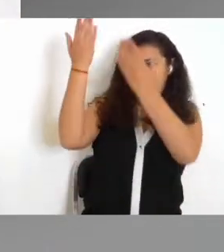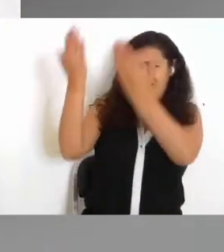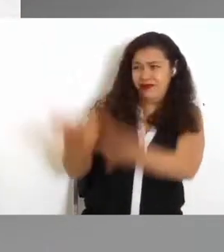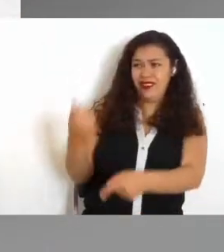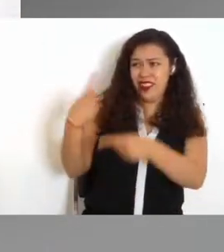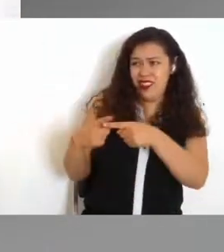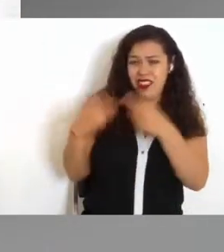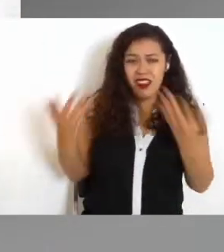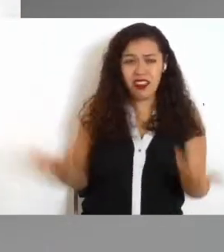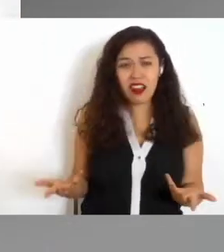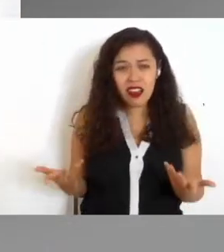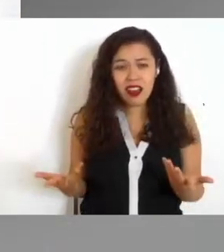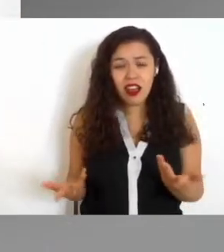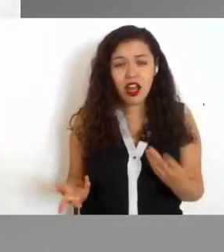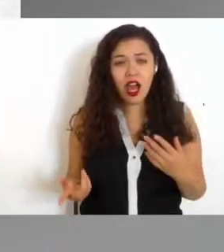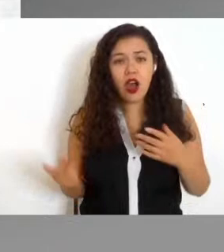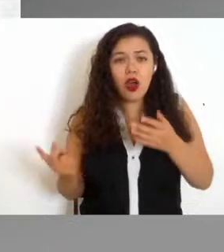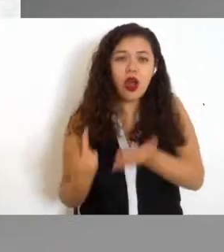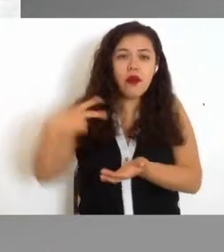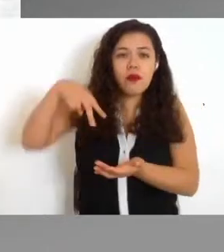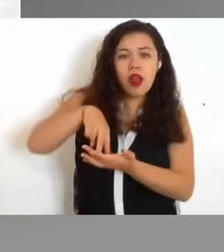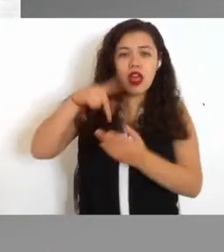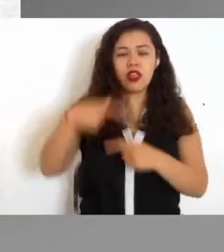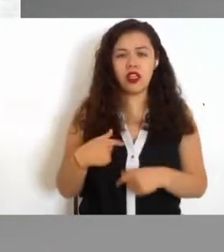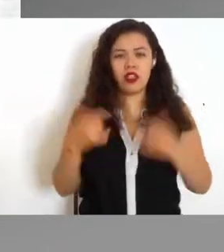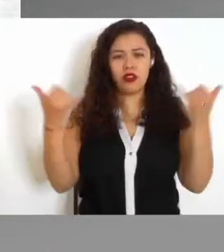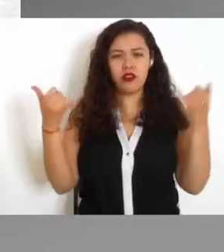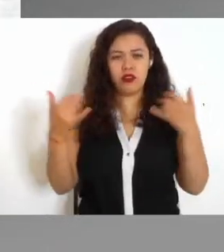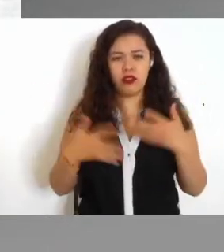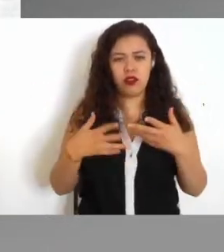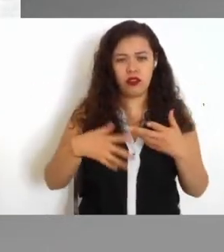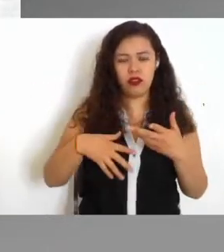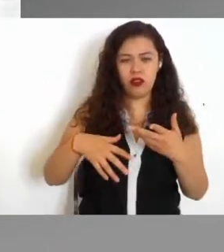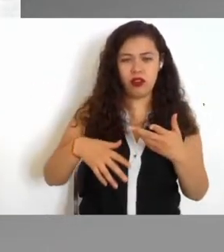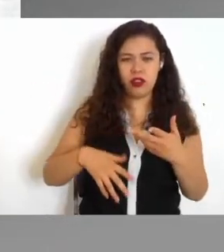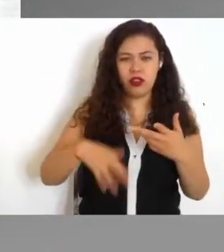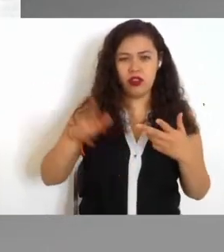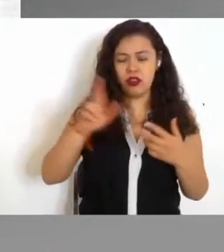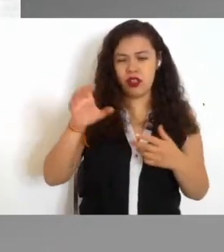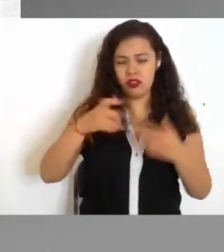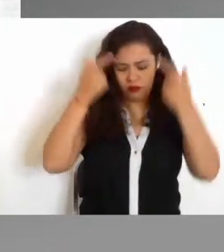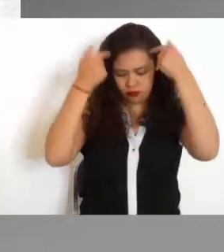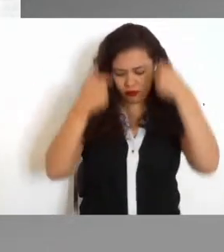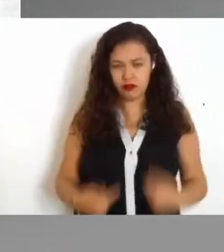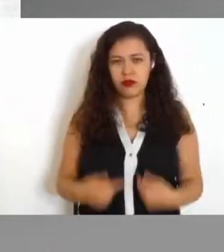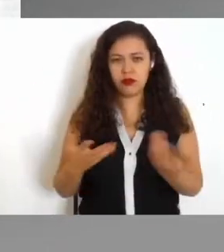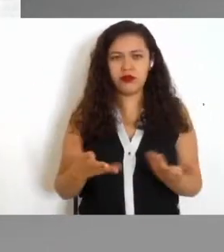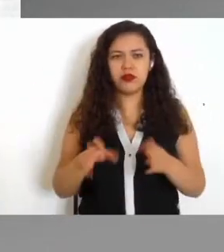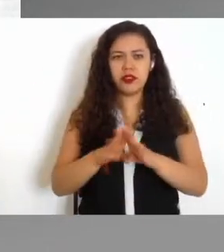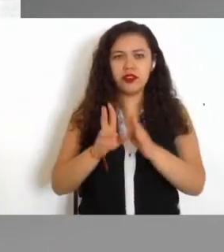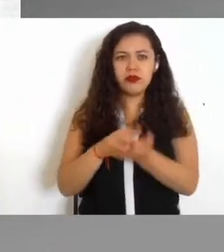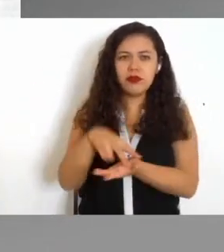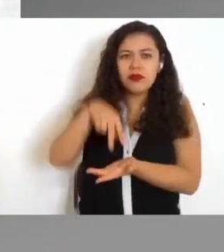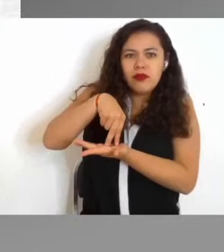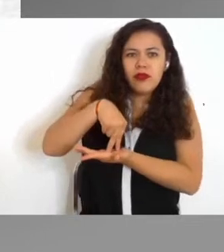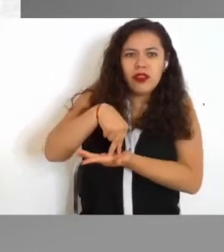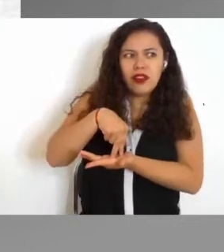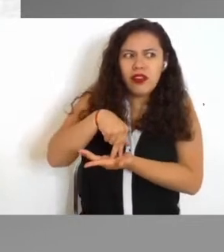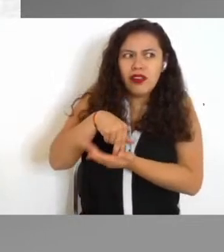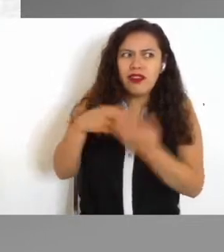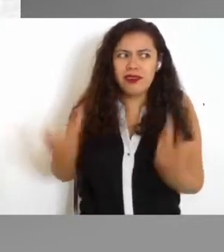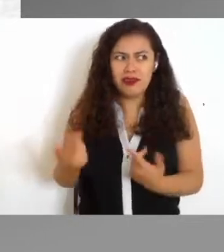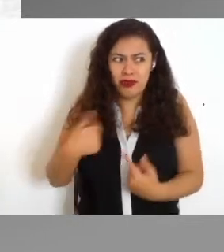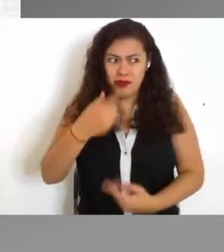O párate y súbete a la plancha para tomarte radiografía. Y dice, ¿cómo voy a parar? Si me parar, te aseguro que